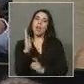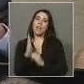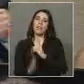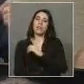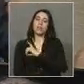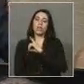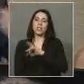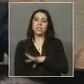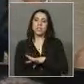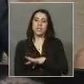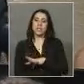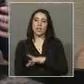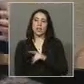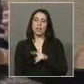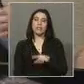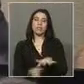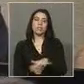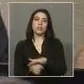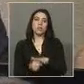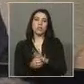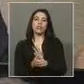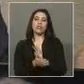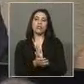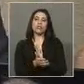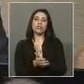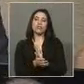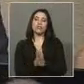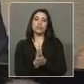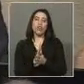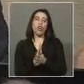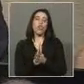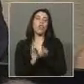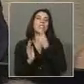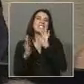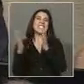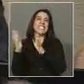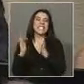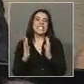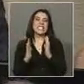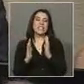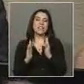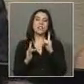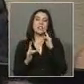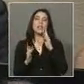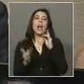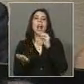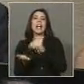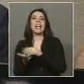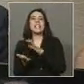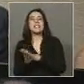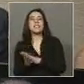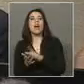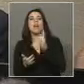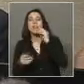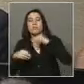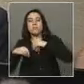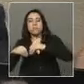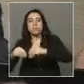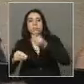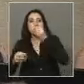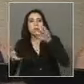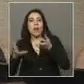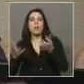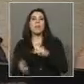de Chile en su natural condición todo el sector silvestre donde está gran parte de la reserva alimentaria de Chile.